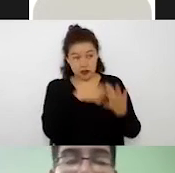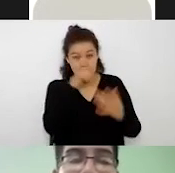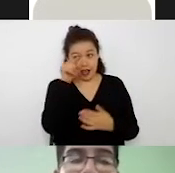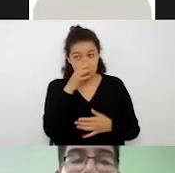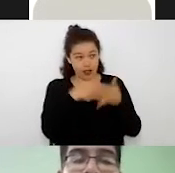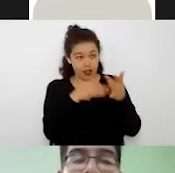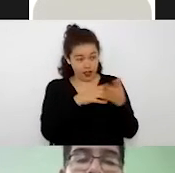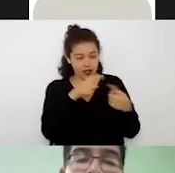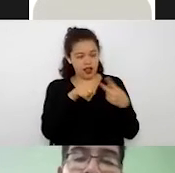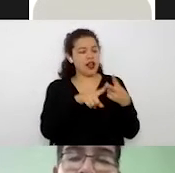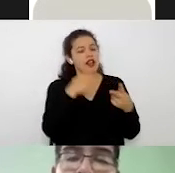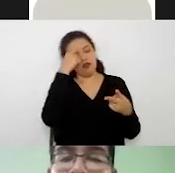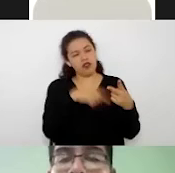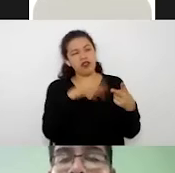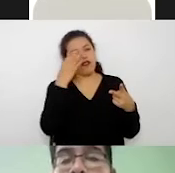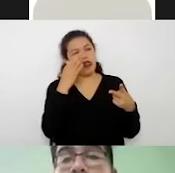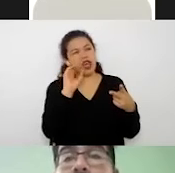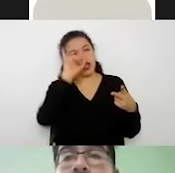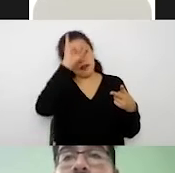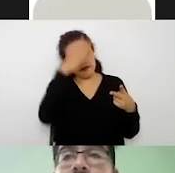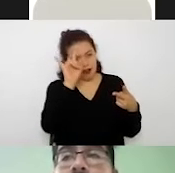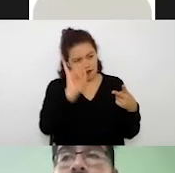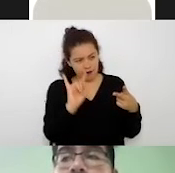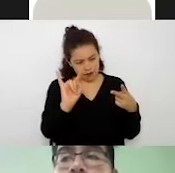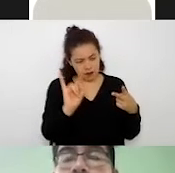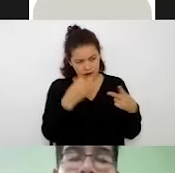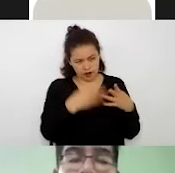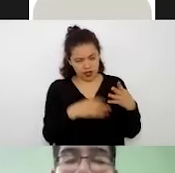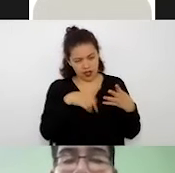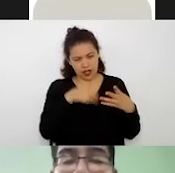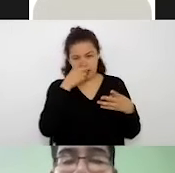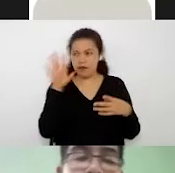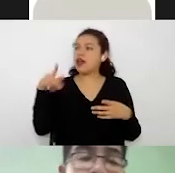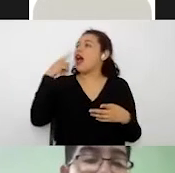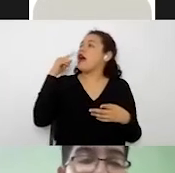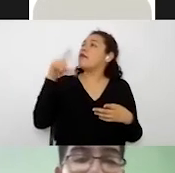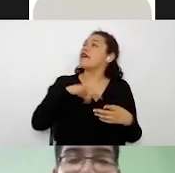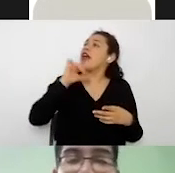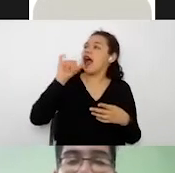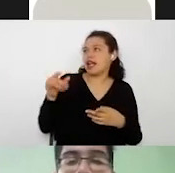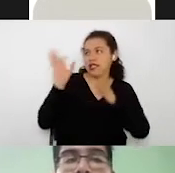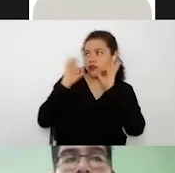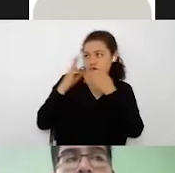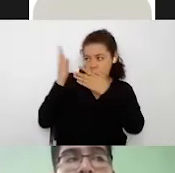esto, creo que aquí no está bien señalizado esto. Ya si alguien nos dice, ah, pues mira, está señalizado de esta manera o